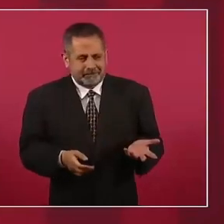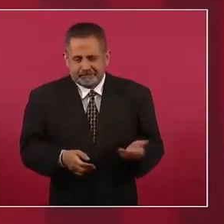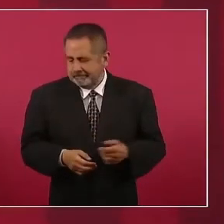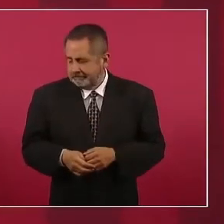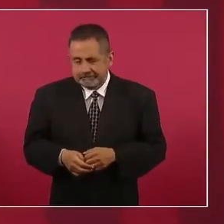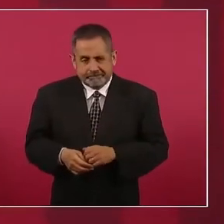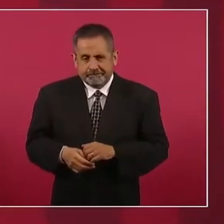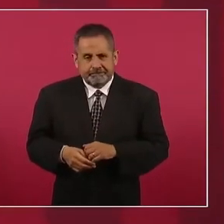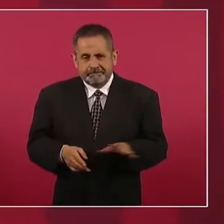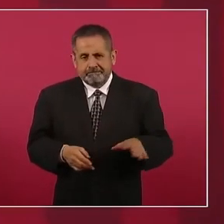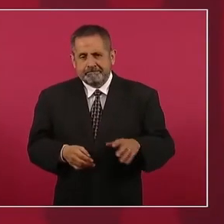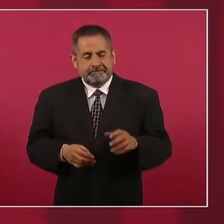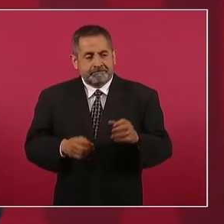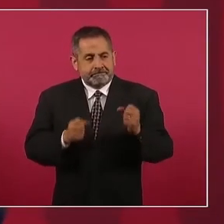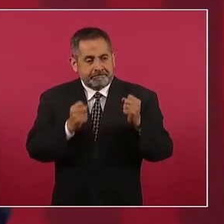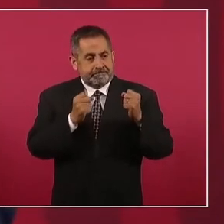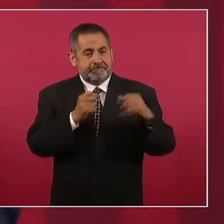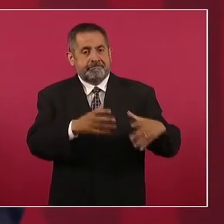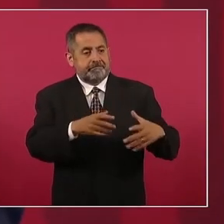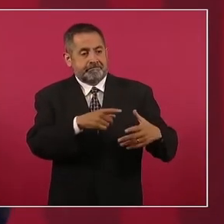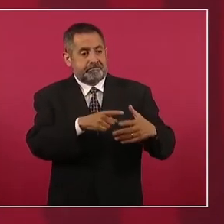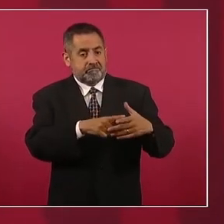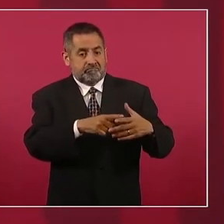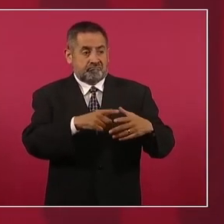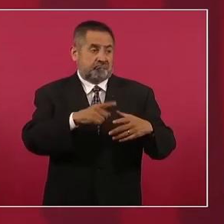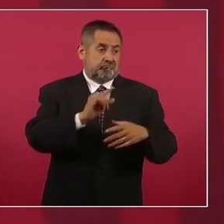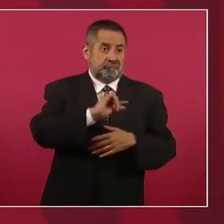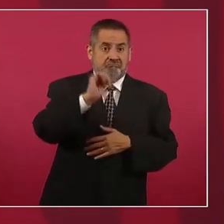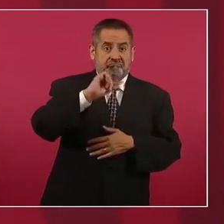No capillas, sino catedrales